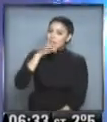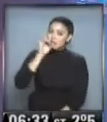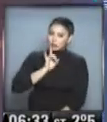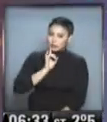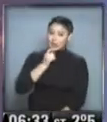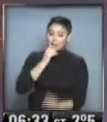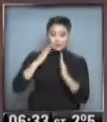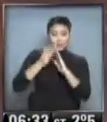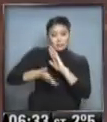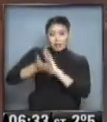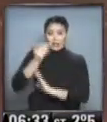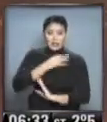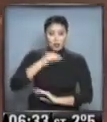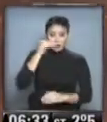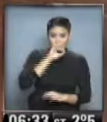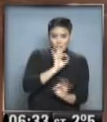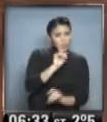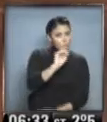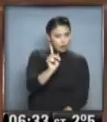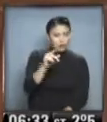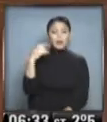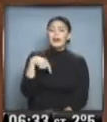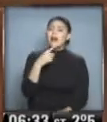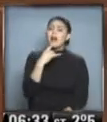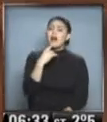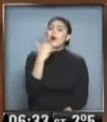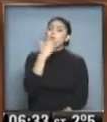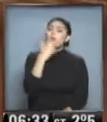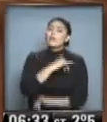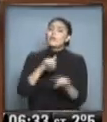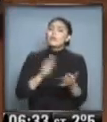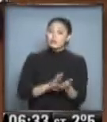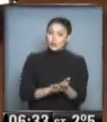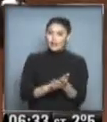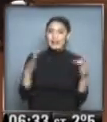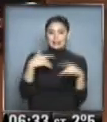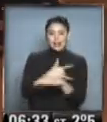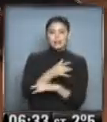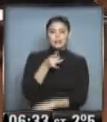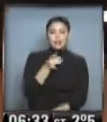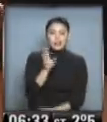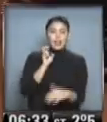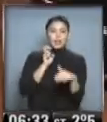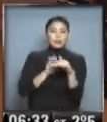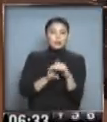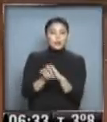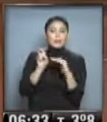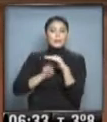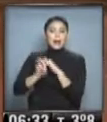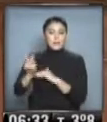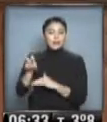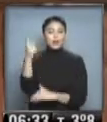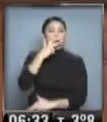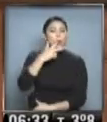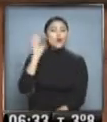vayan de casa sin desayunar. Hugo, contanos el tránsito en los ingresos a Capital, el funcionamiento de los trenes, las líneas de subte, el premetro.